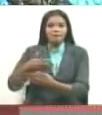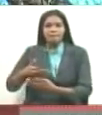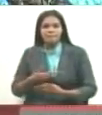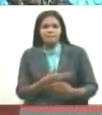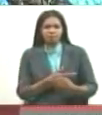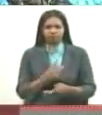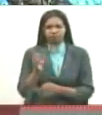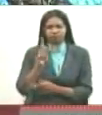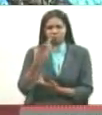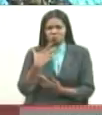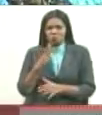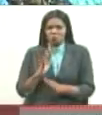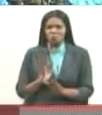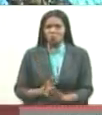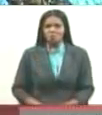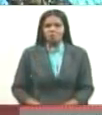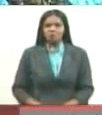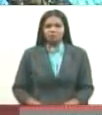vale. No.